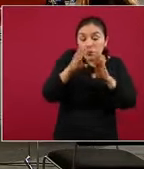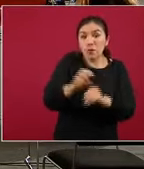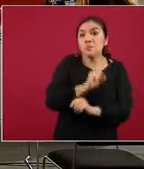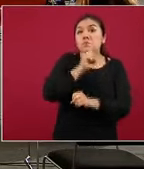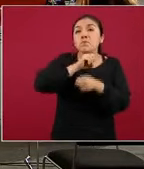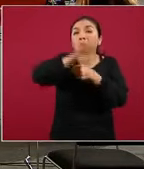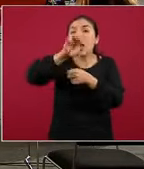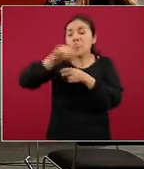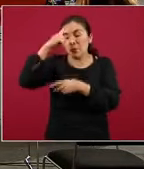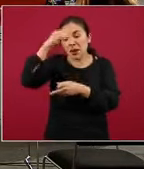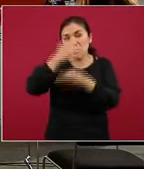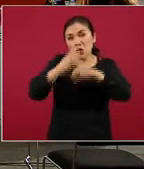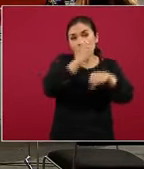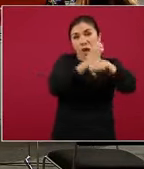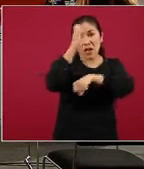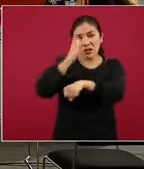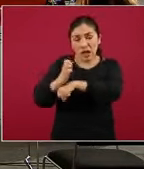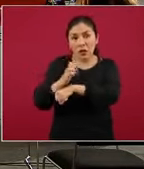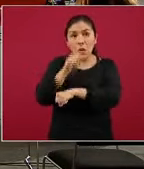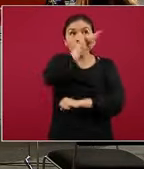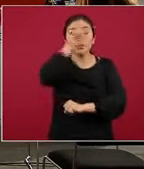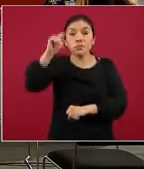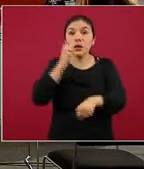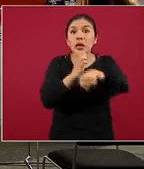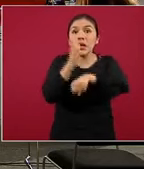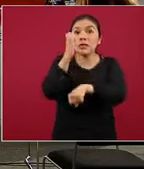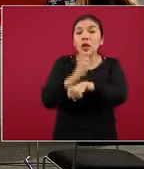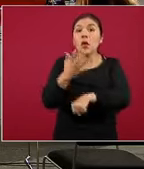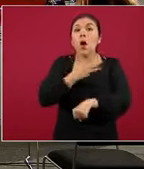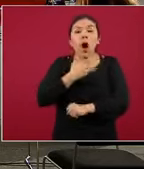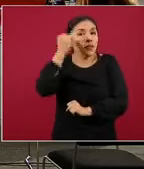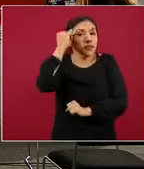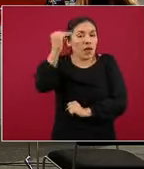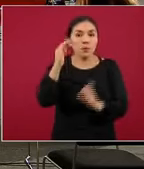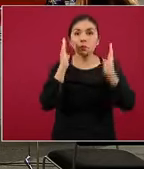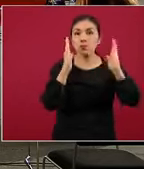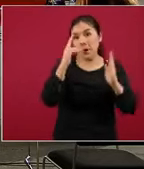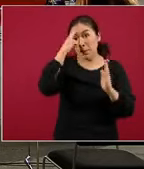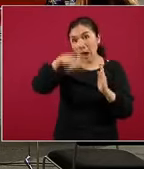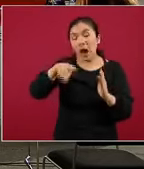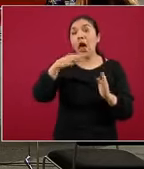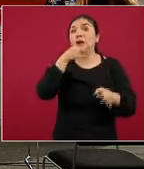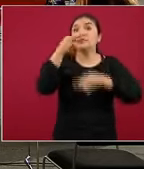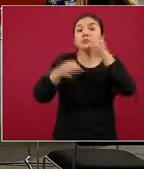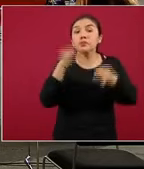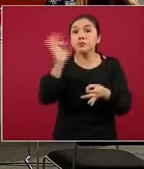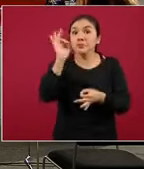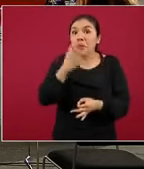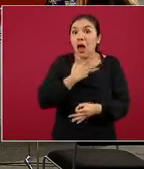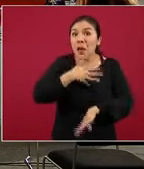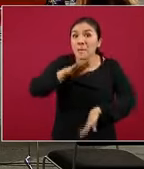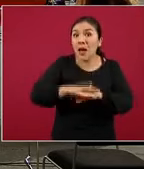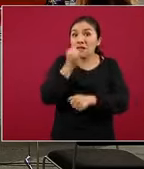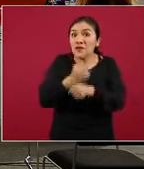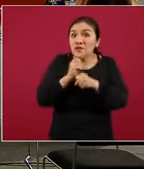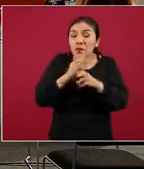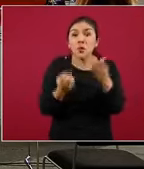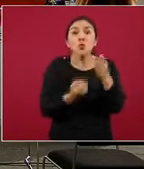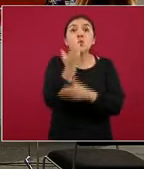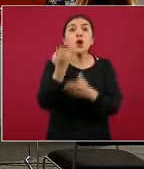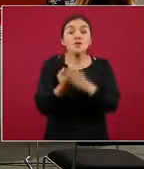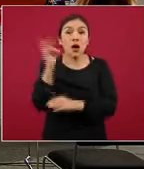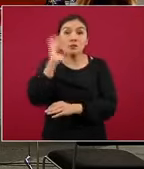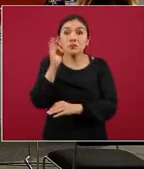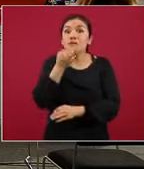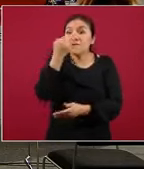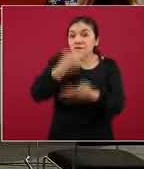a las entidades federativas, cuándo las entidades federativas tienen un espacio para replicar si hay alguna información nueva que no la